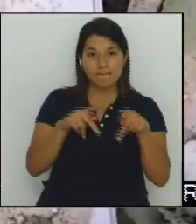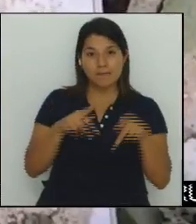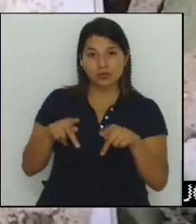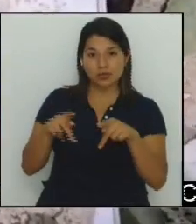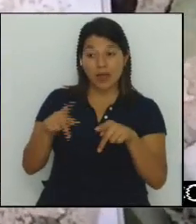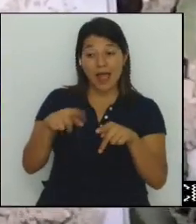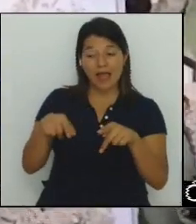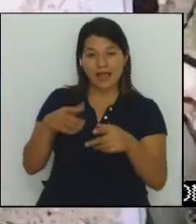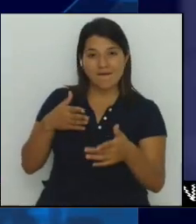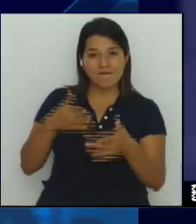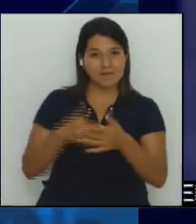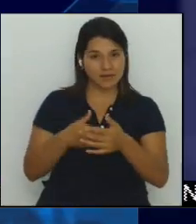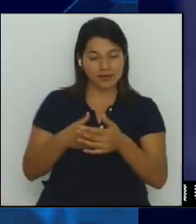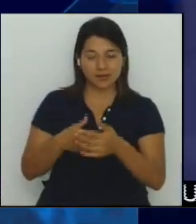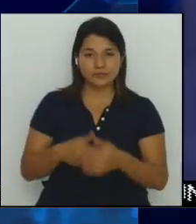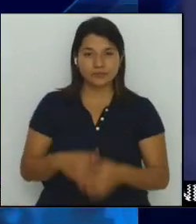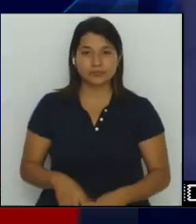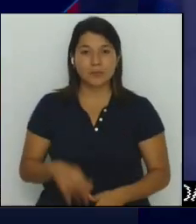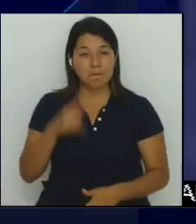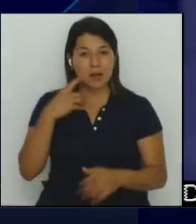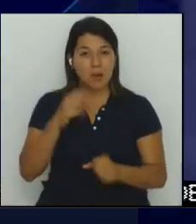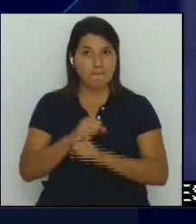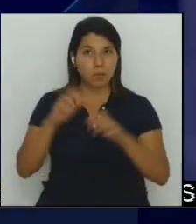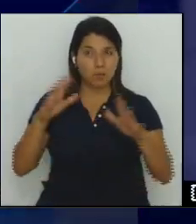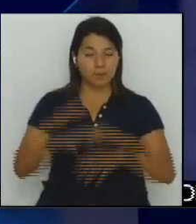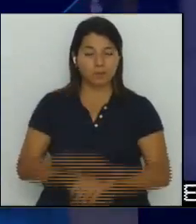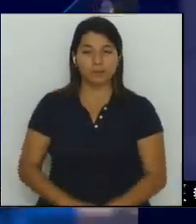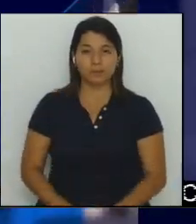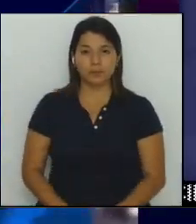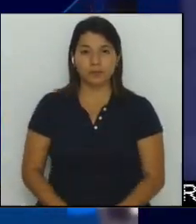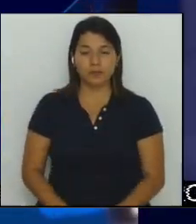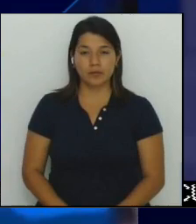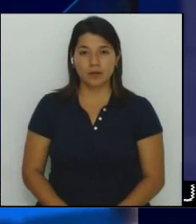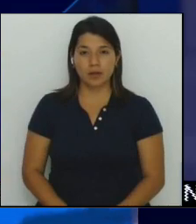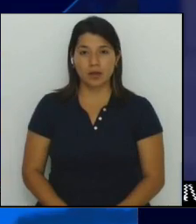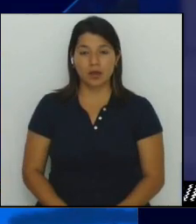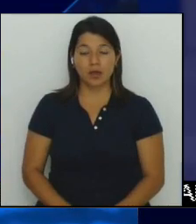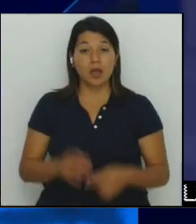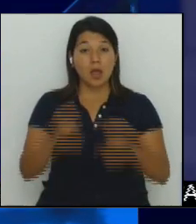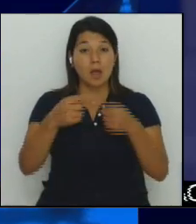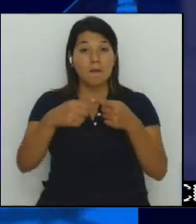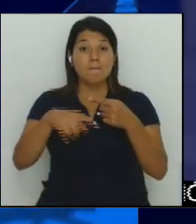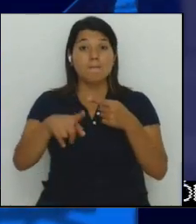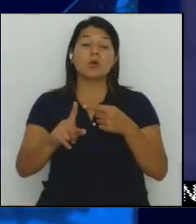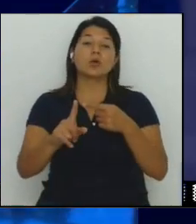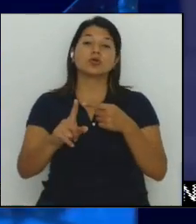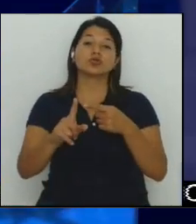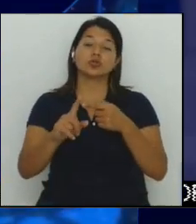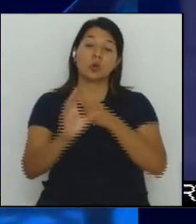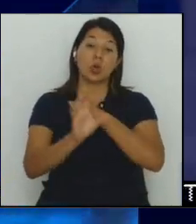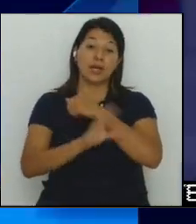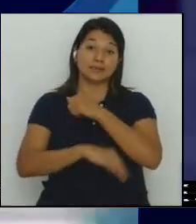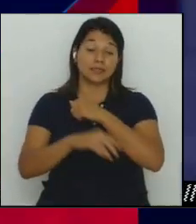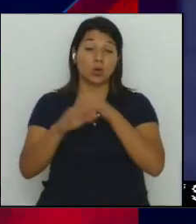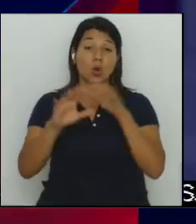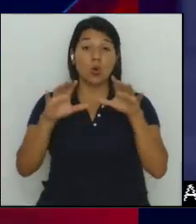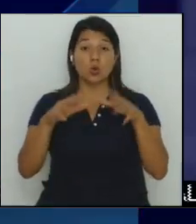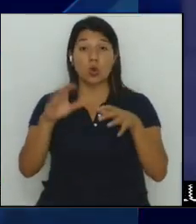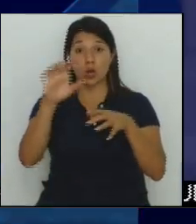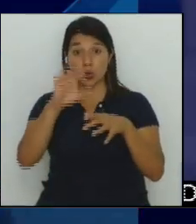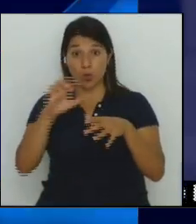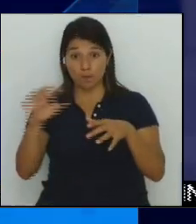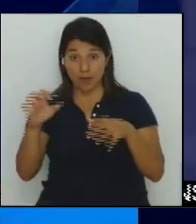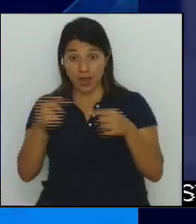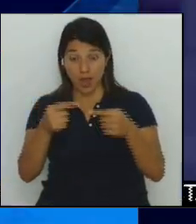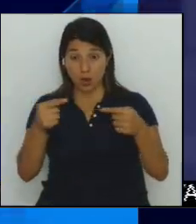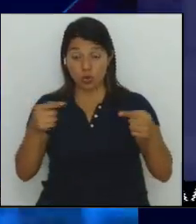con bomba. La próxima ronda de sanciones de la Unión Europea contra Rusia pretende cerrar vacíos legales